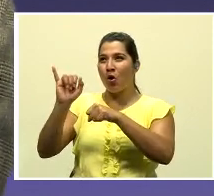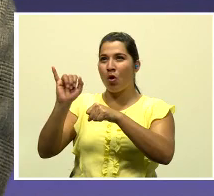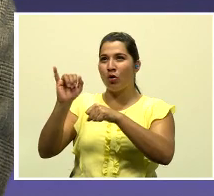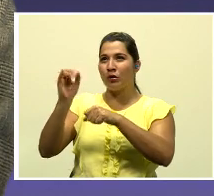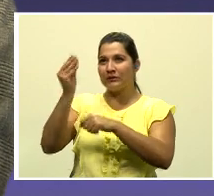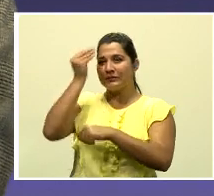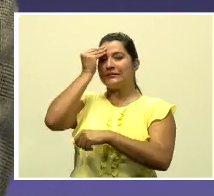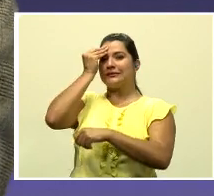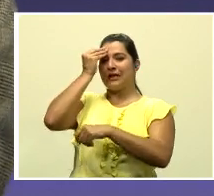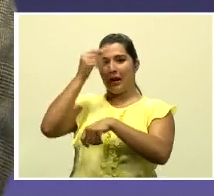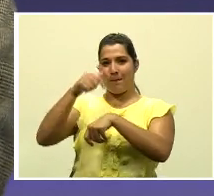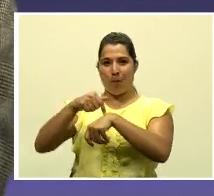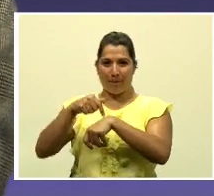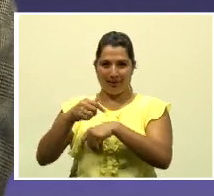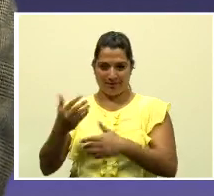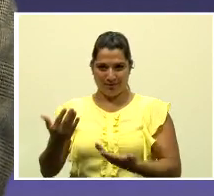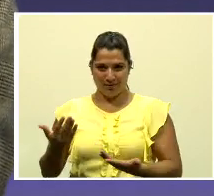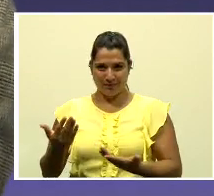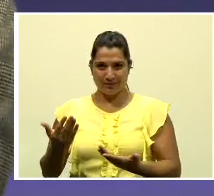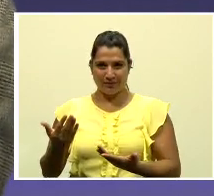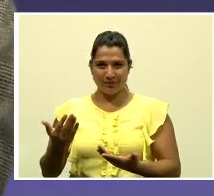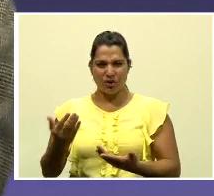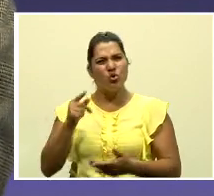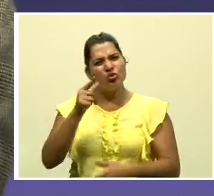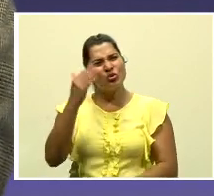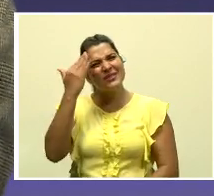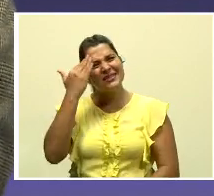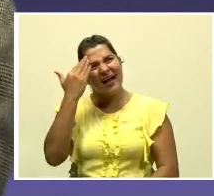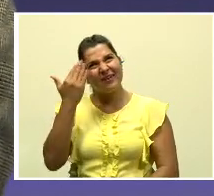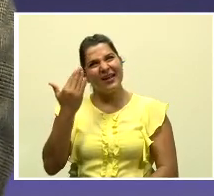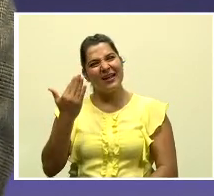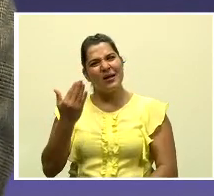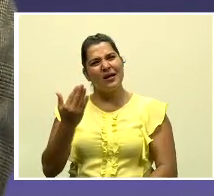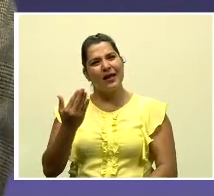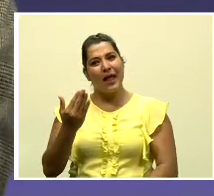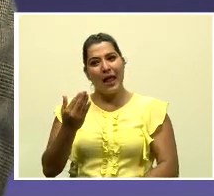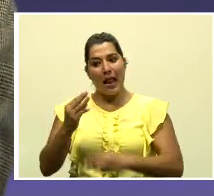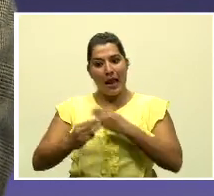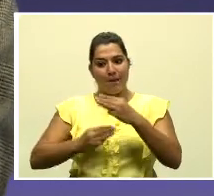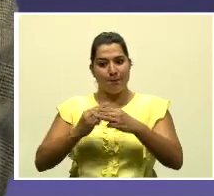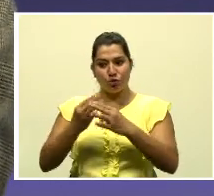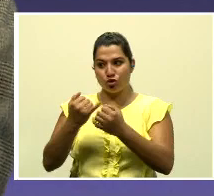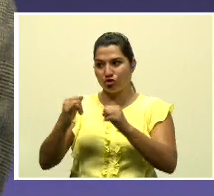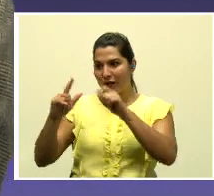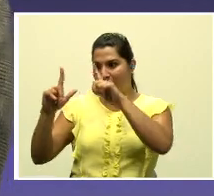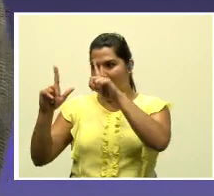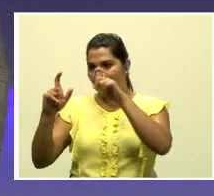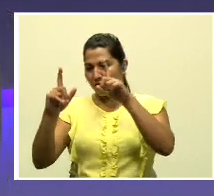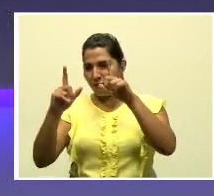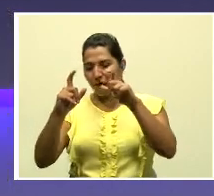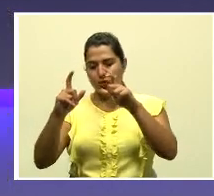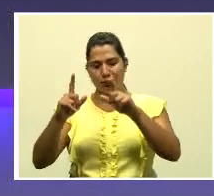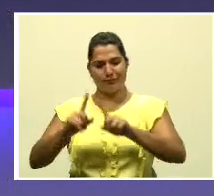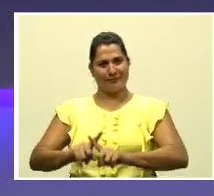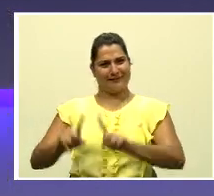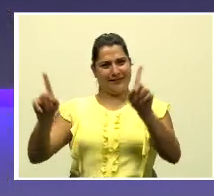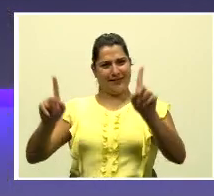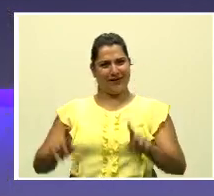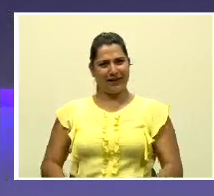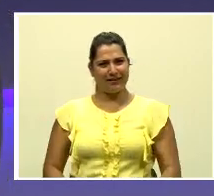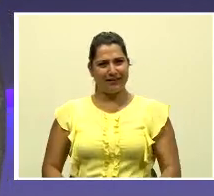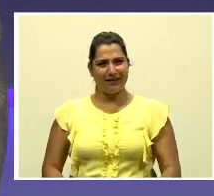Imagínese usted qué diferente sería el mundo actual sin la fotografía. No tendríamos noción de